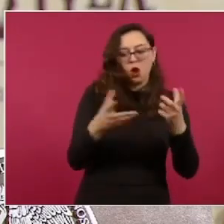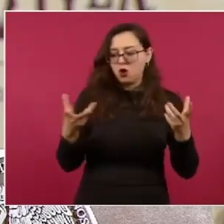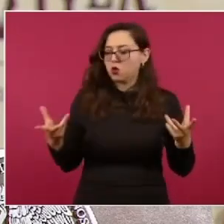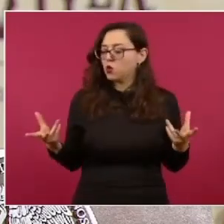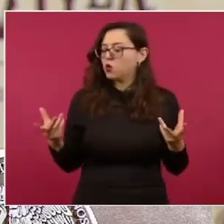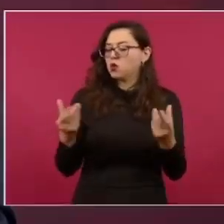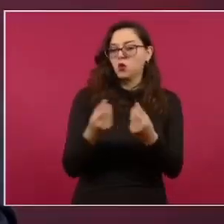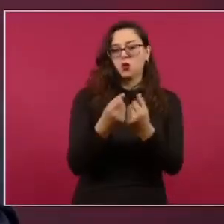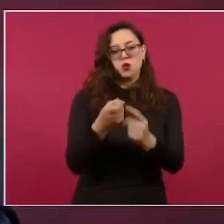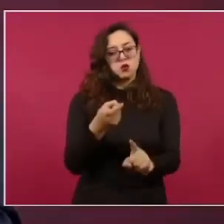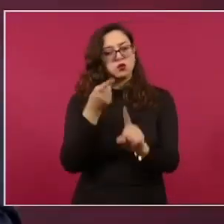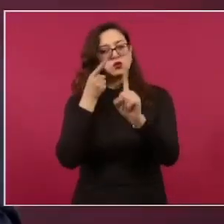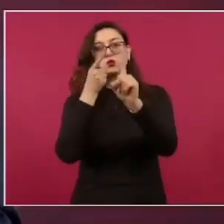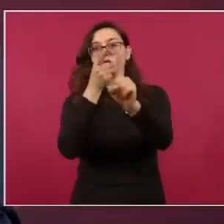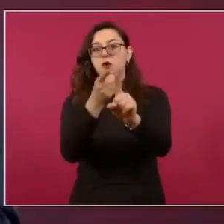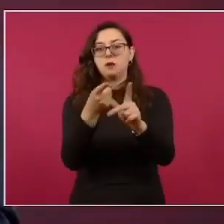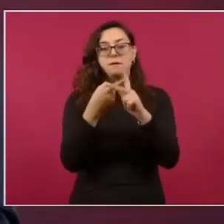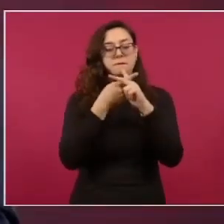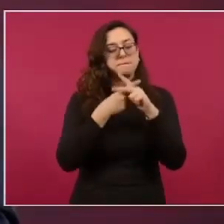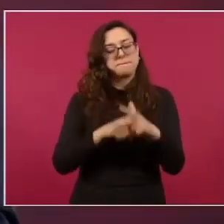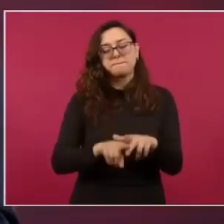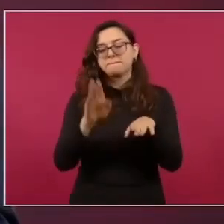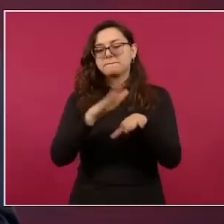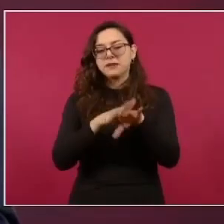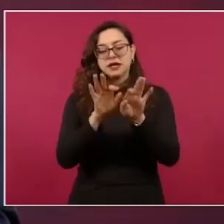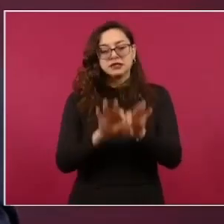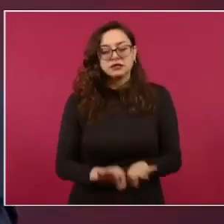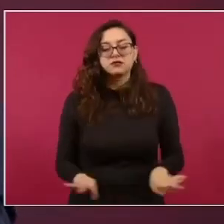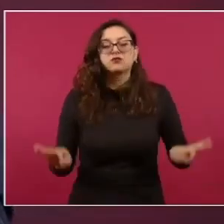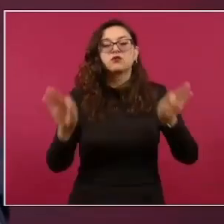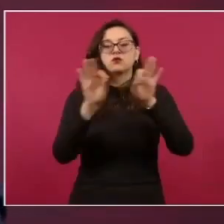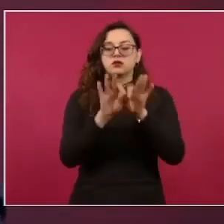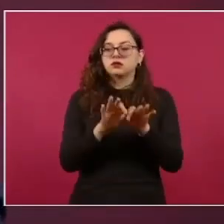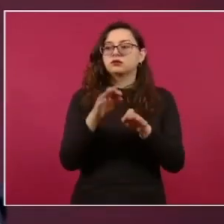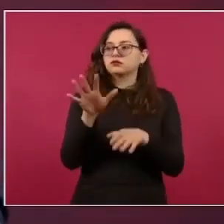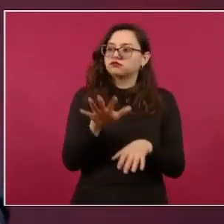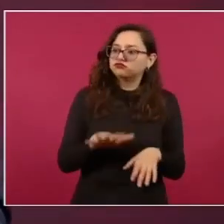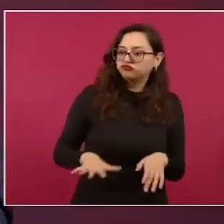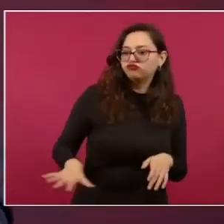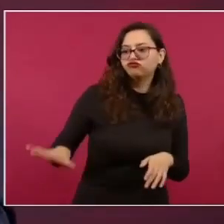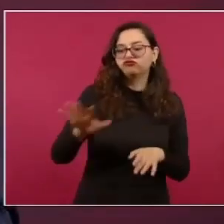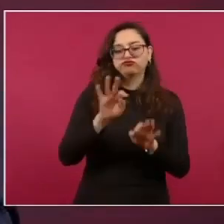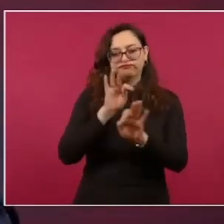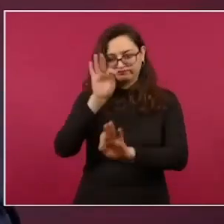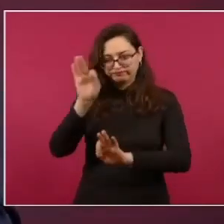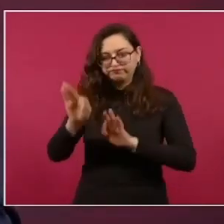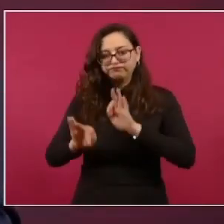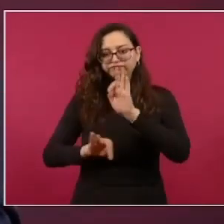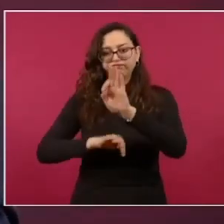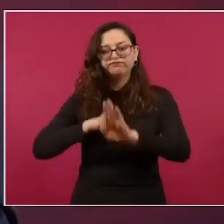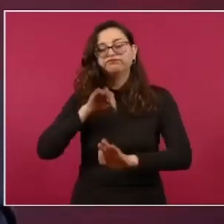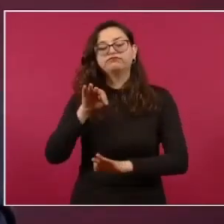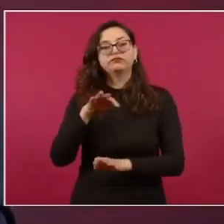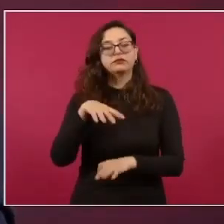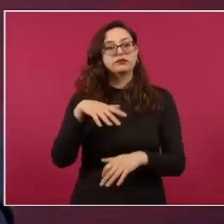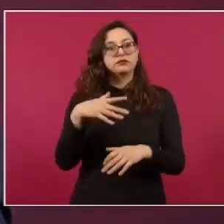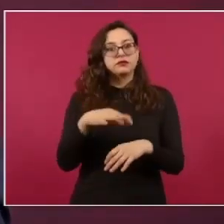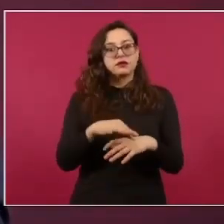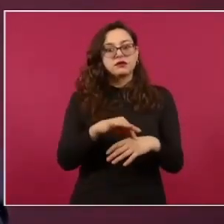país. Así, la prestación de servicios a los trabajadores asegurados se volvía